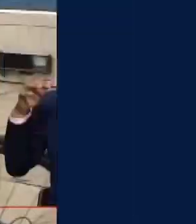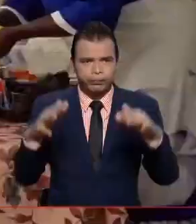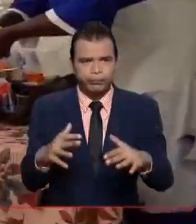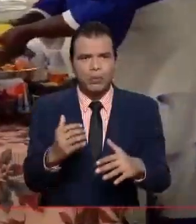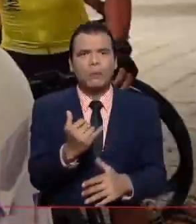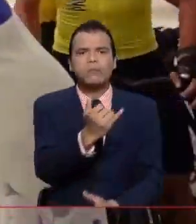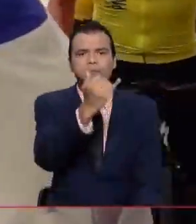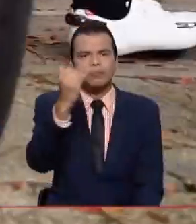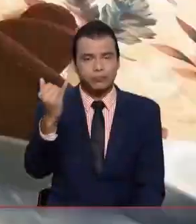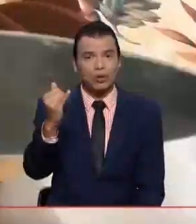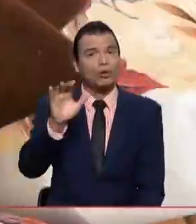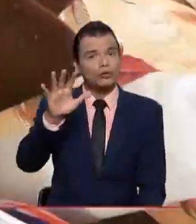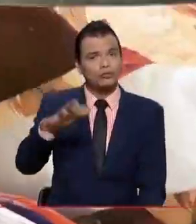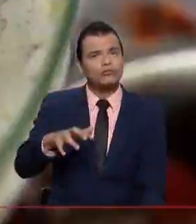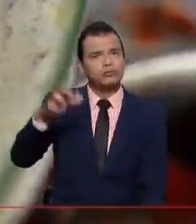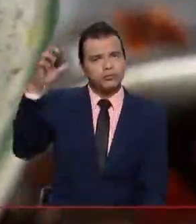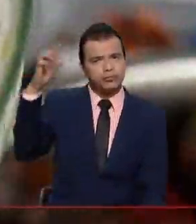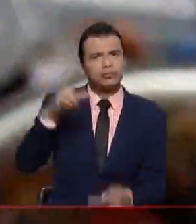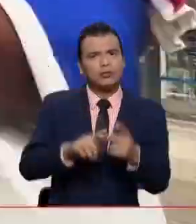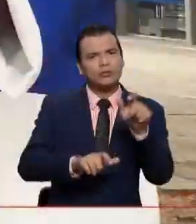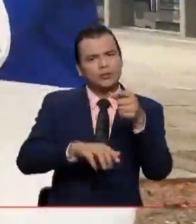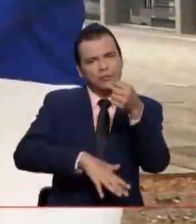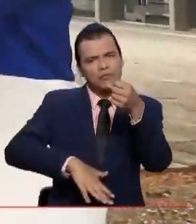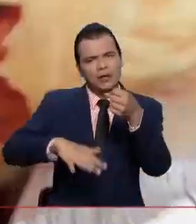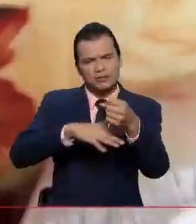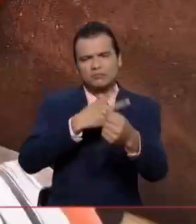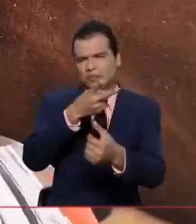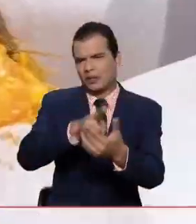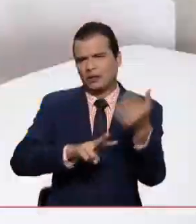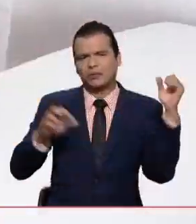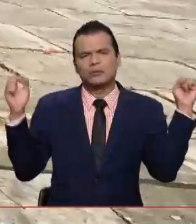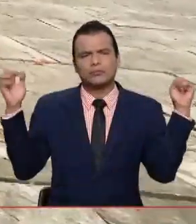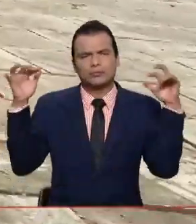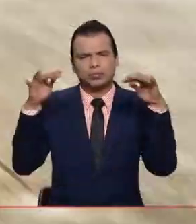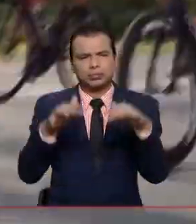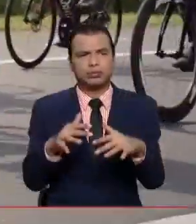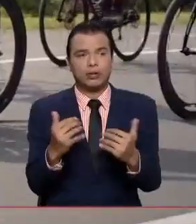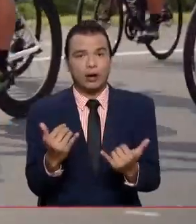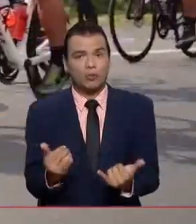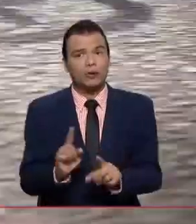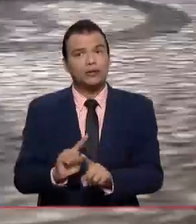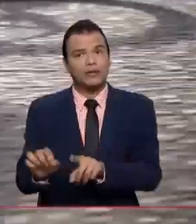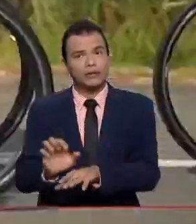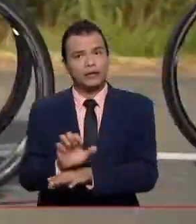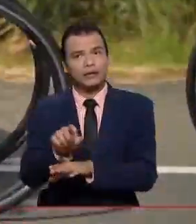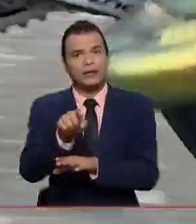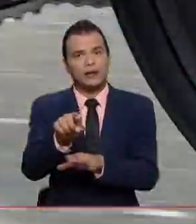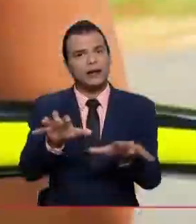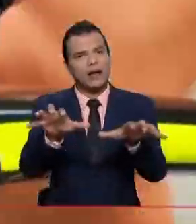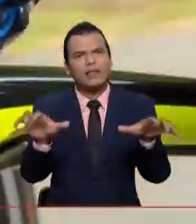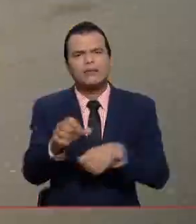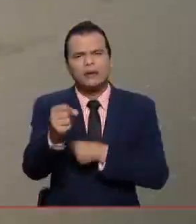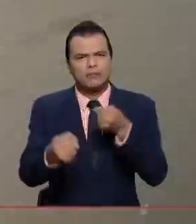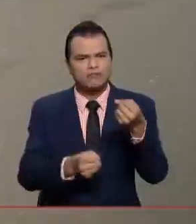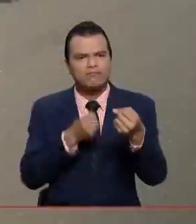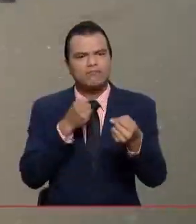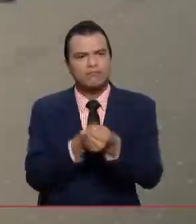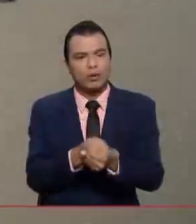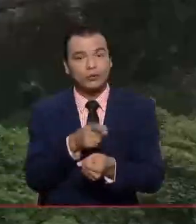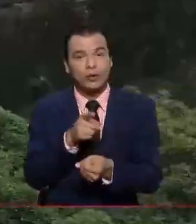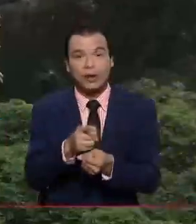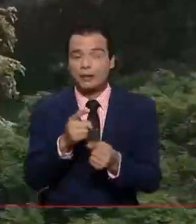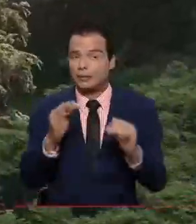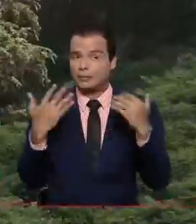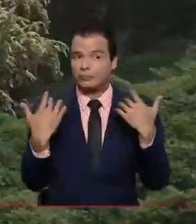Este evento deportivo tendrá de nuevo en su segunda edición el apoyo de grandes instituciones que permiten tener un montaje a la altura de las